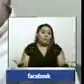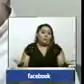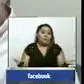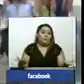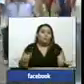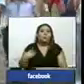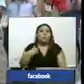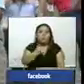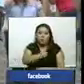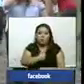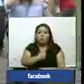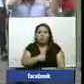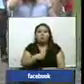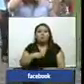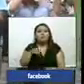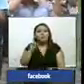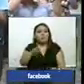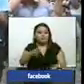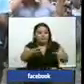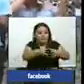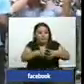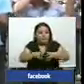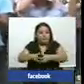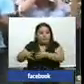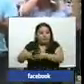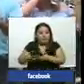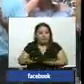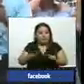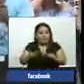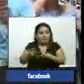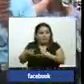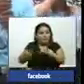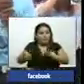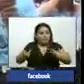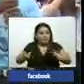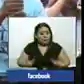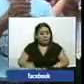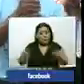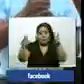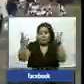dos lados. Según organizaciones pro derechos humanos, en el